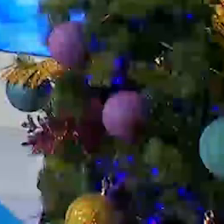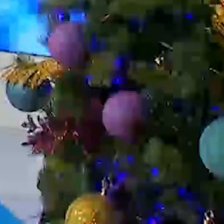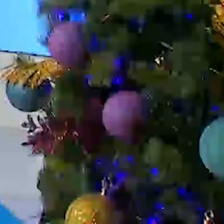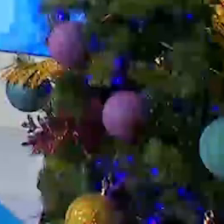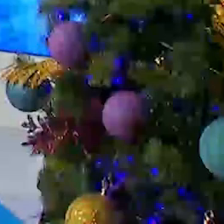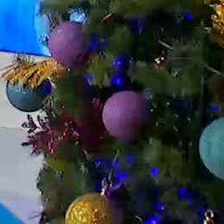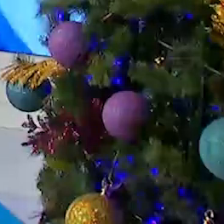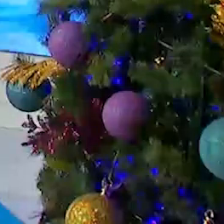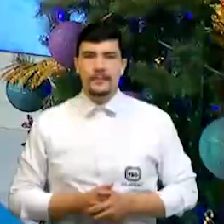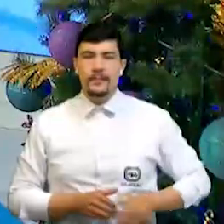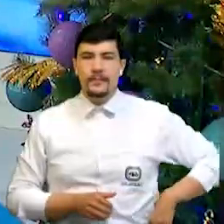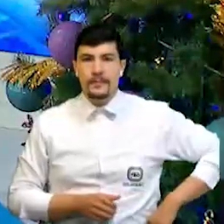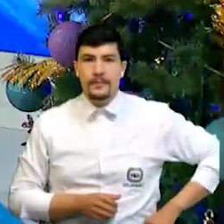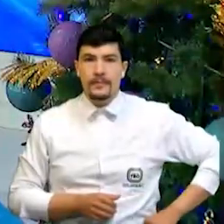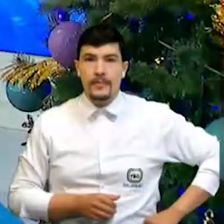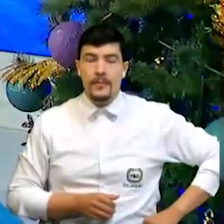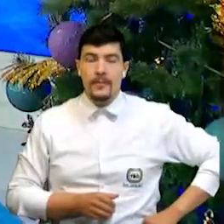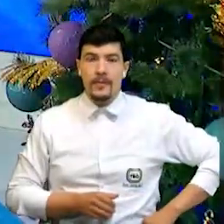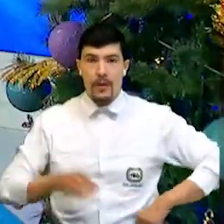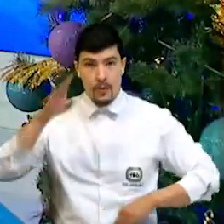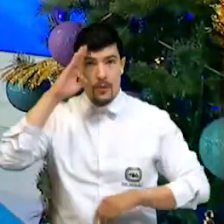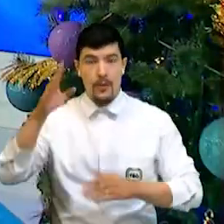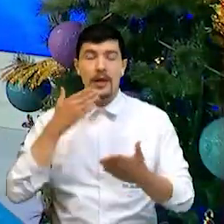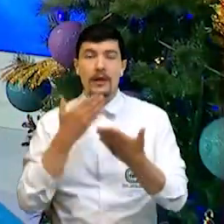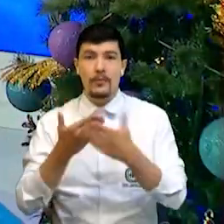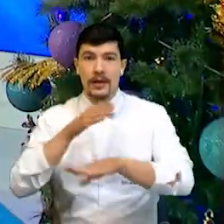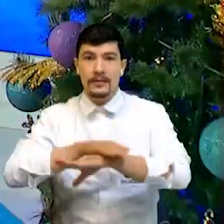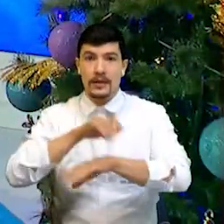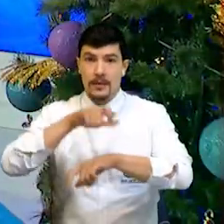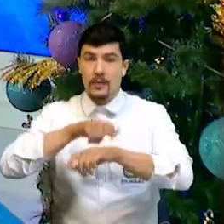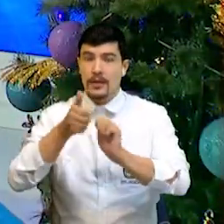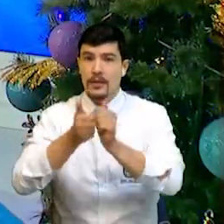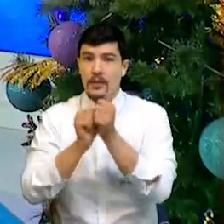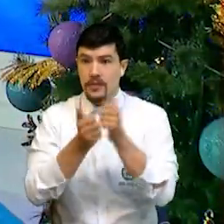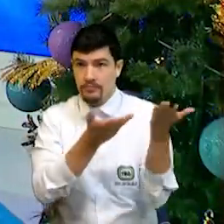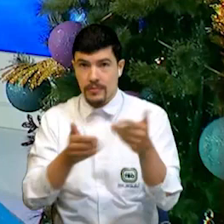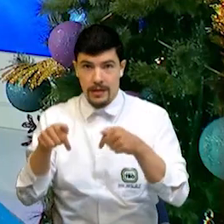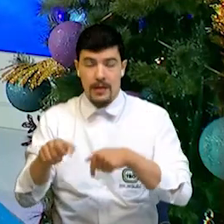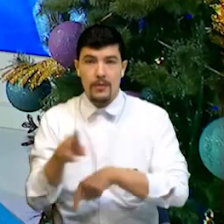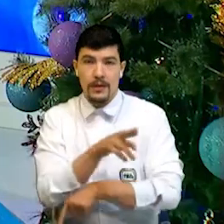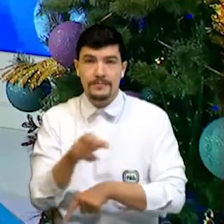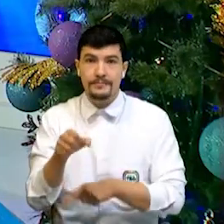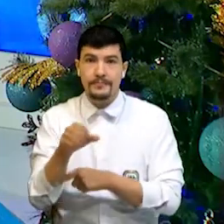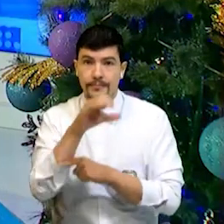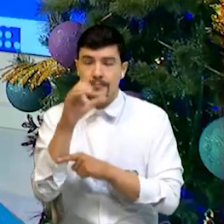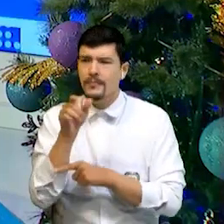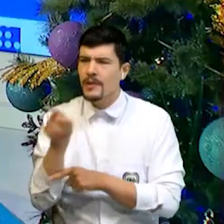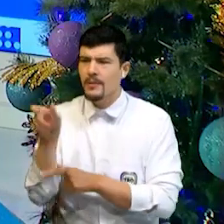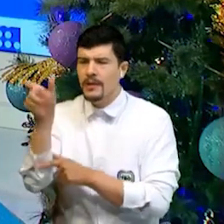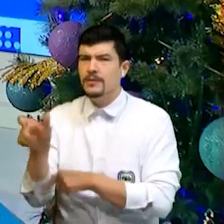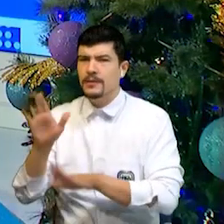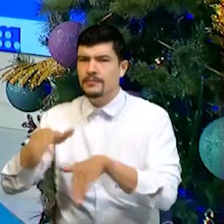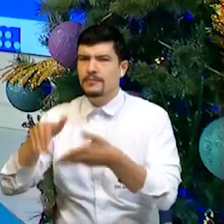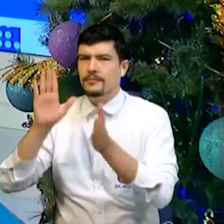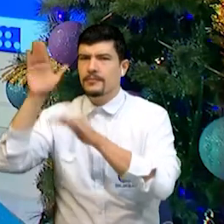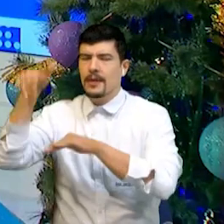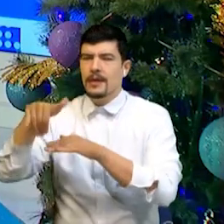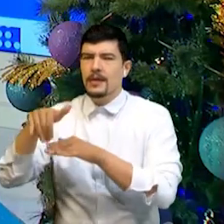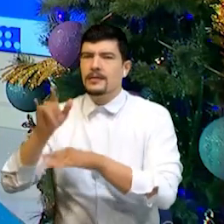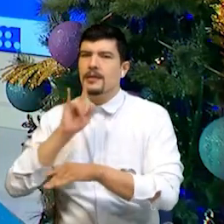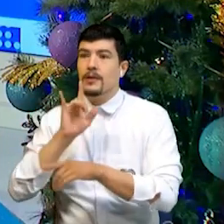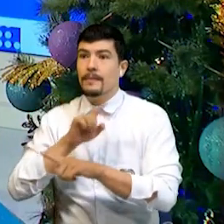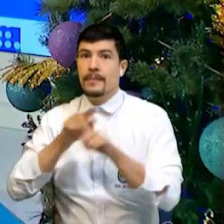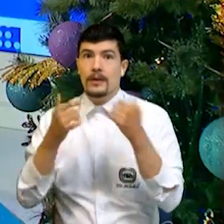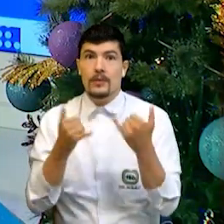hora de los deportes en el oriente colombiano bienvenidos luego de su paso por el baloncesto universitario de los eeuu el basquetbolista santandereano